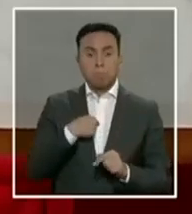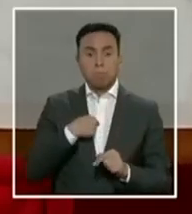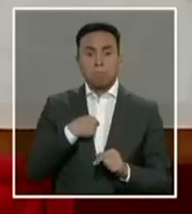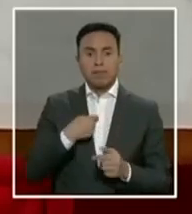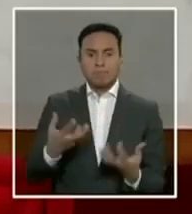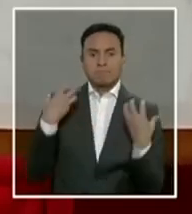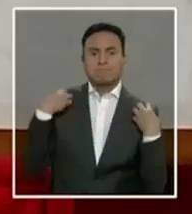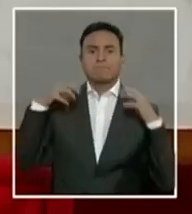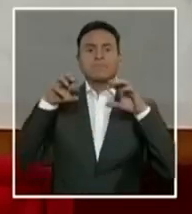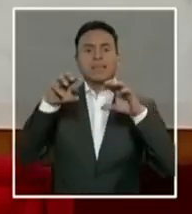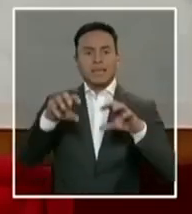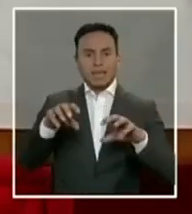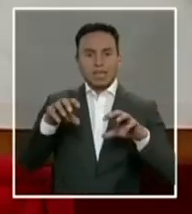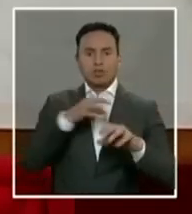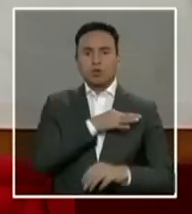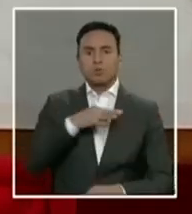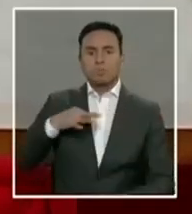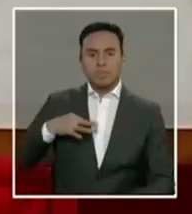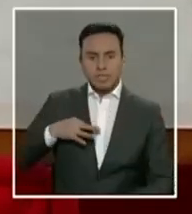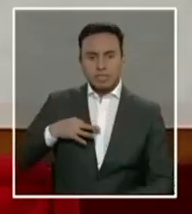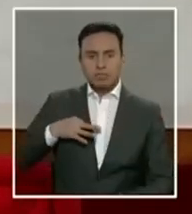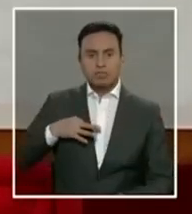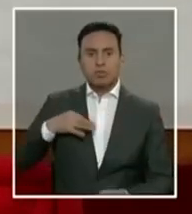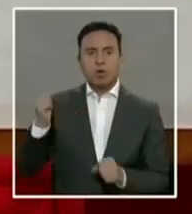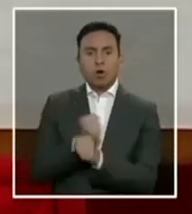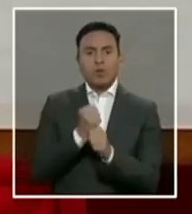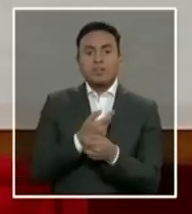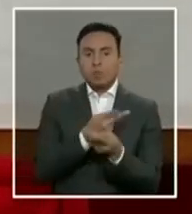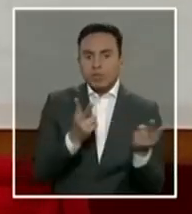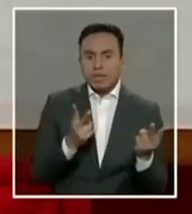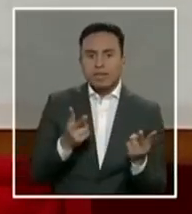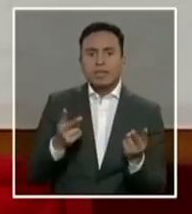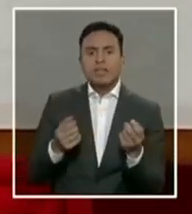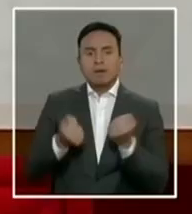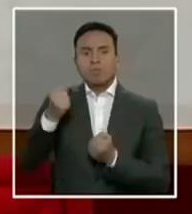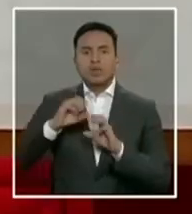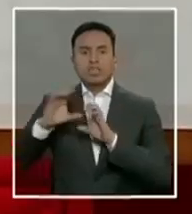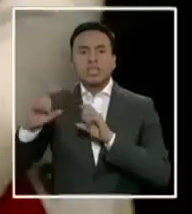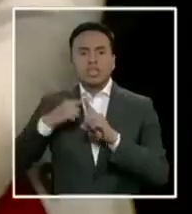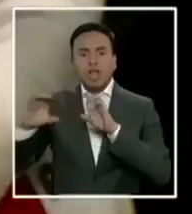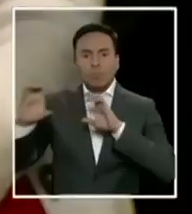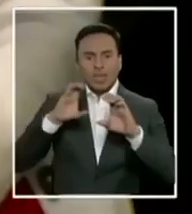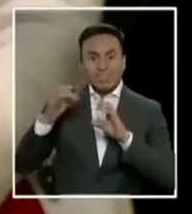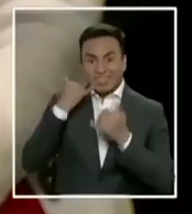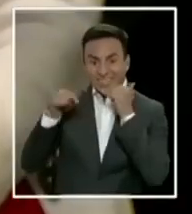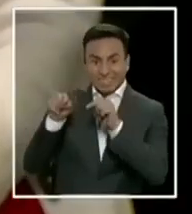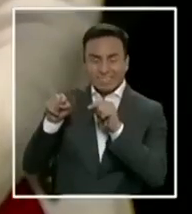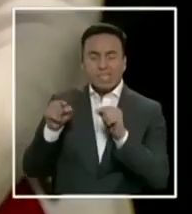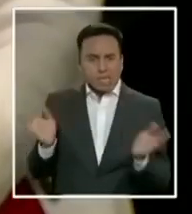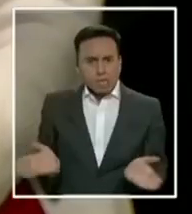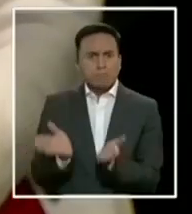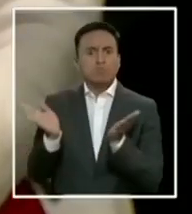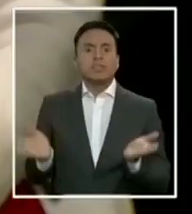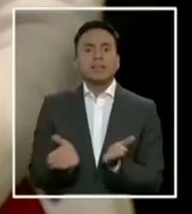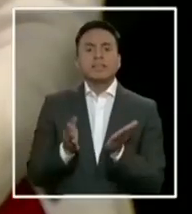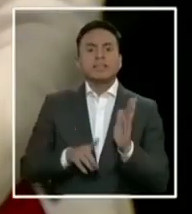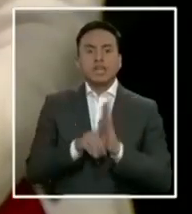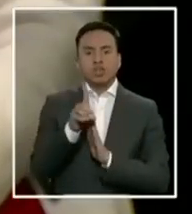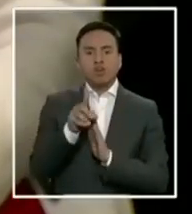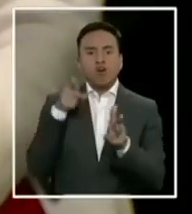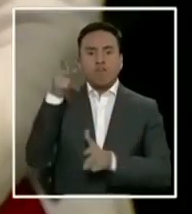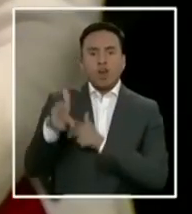He encargado a los ministros de Obras Públicas y de Transporte y Telecomunicaciones impulsar el